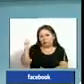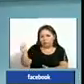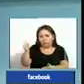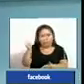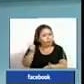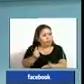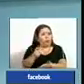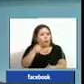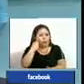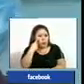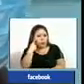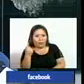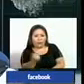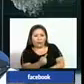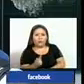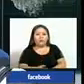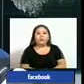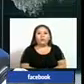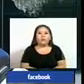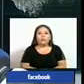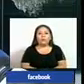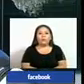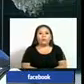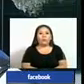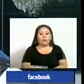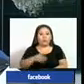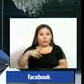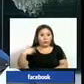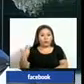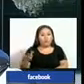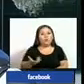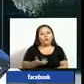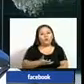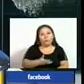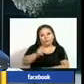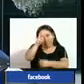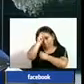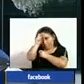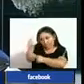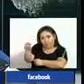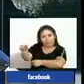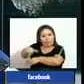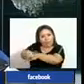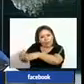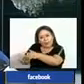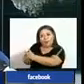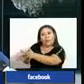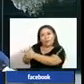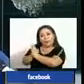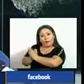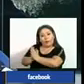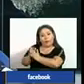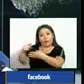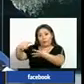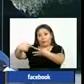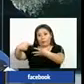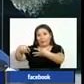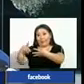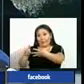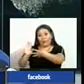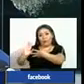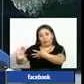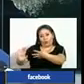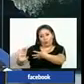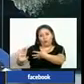vaya directo al usuario. Pediríamos a la Honorable Asamblea Legislativa que el decreto que apruebe